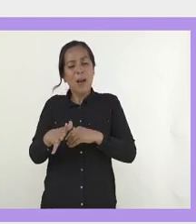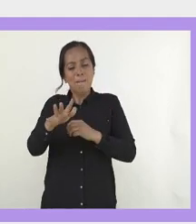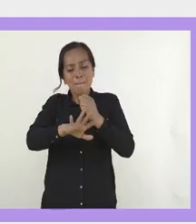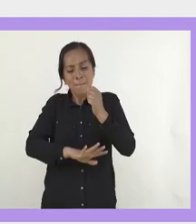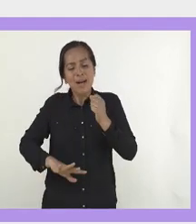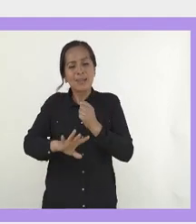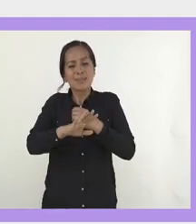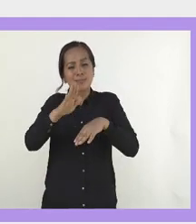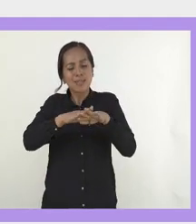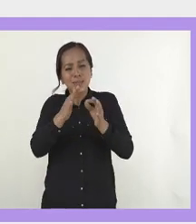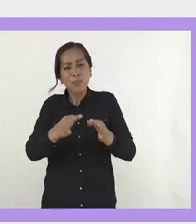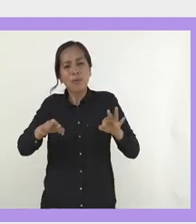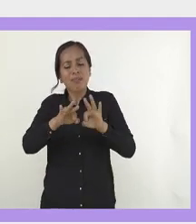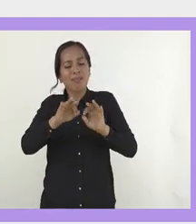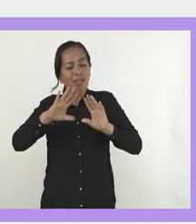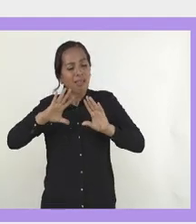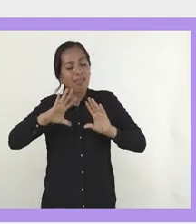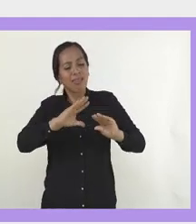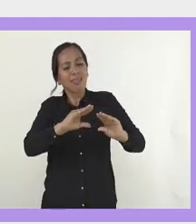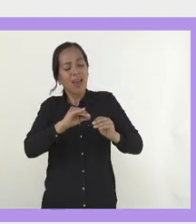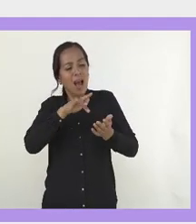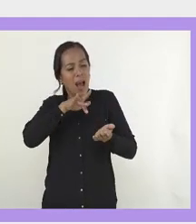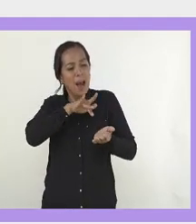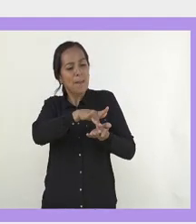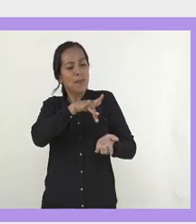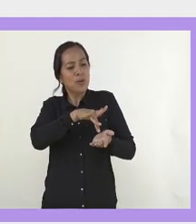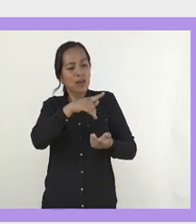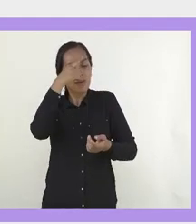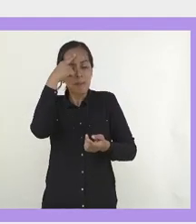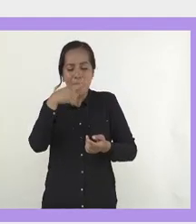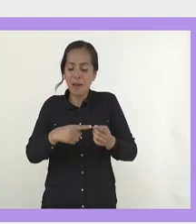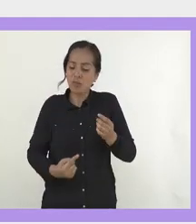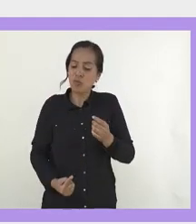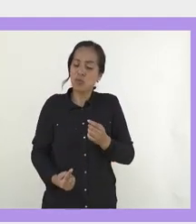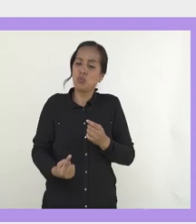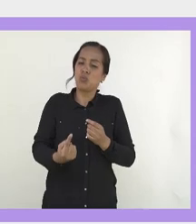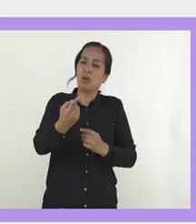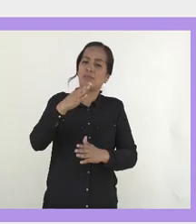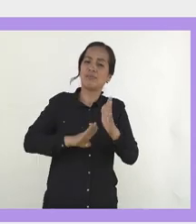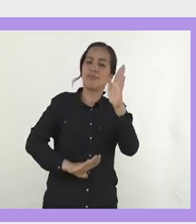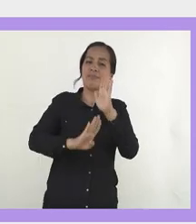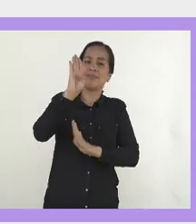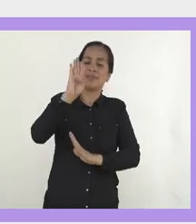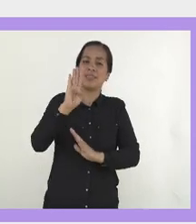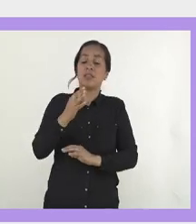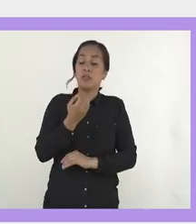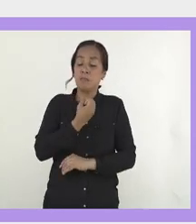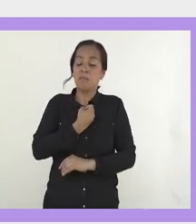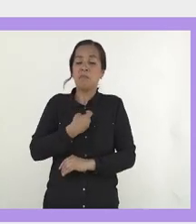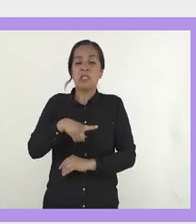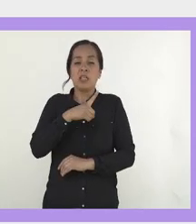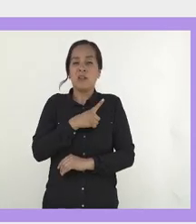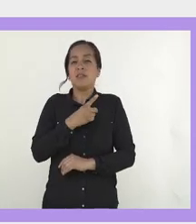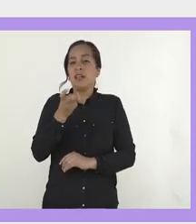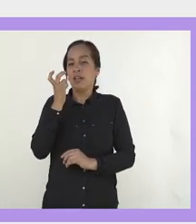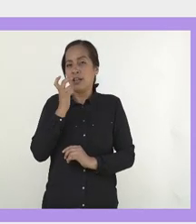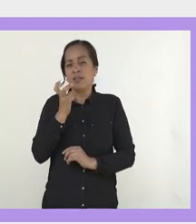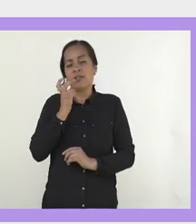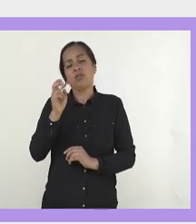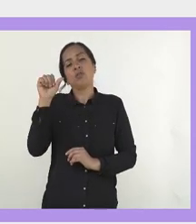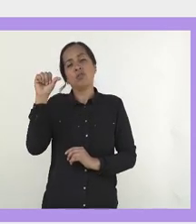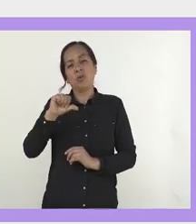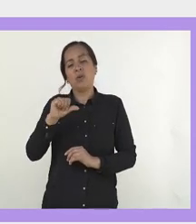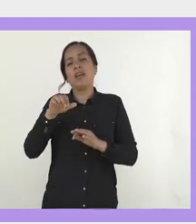una jugadora para desarrollarse de forma adecuada Y de forma pues saludable no y es en eso es en lo que estamos hoy